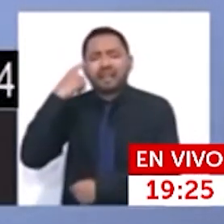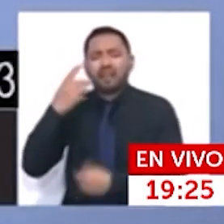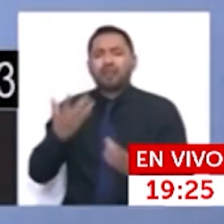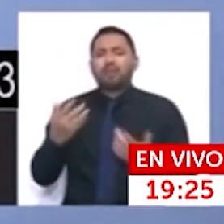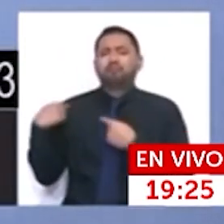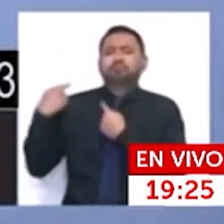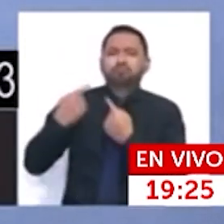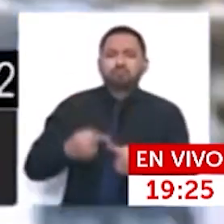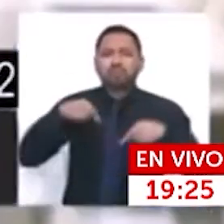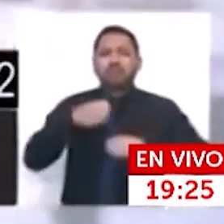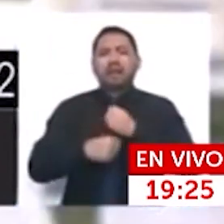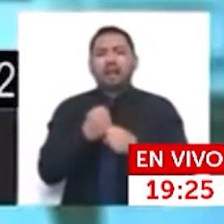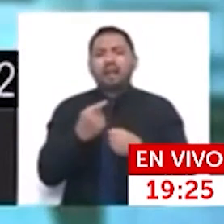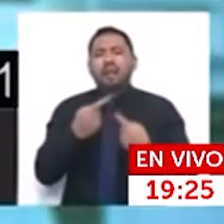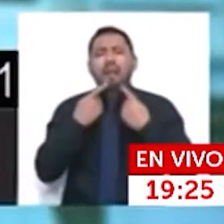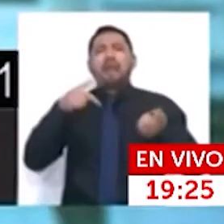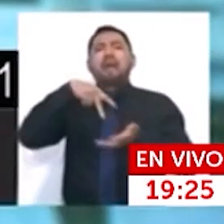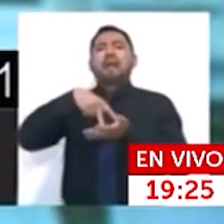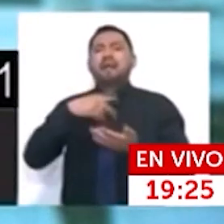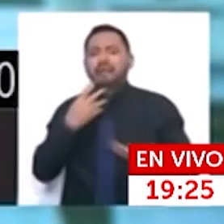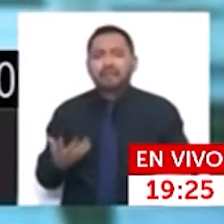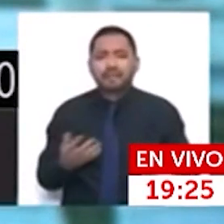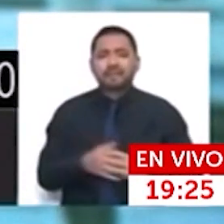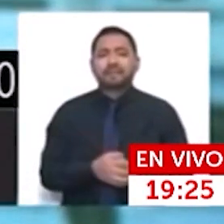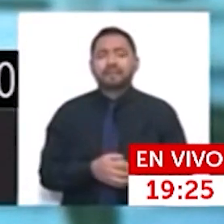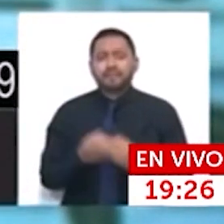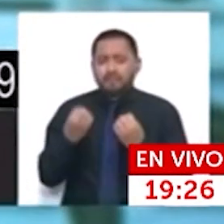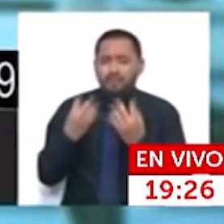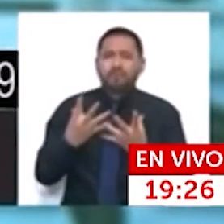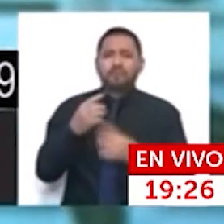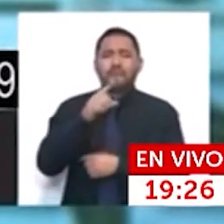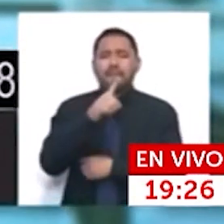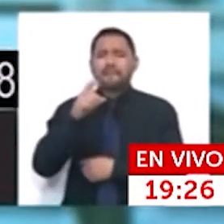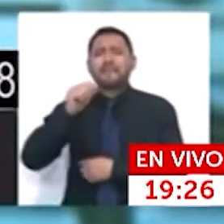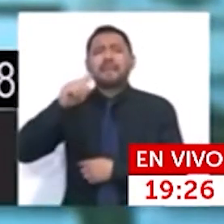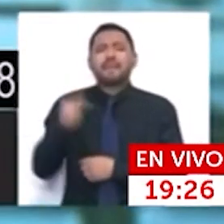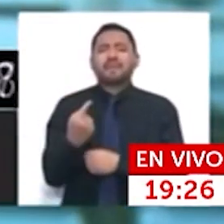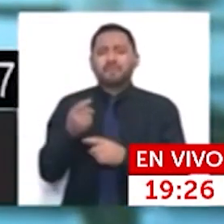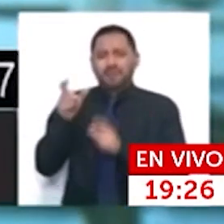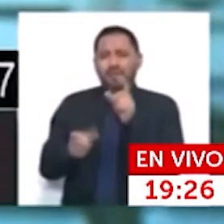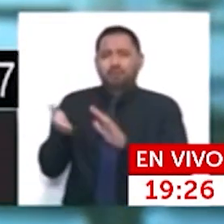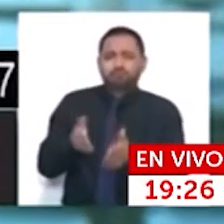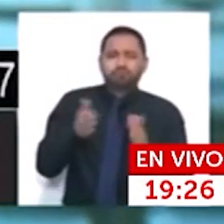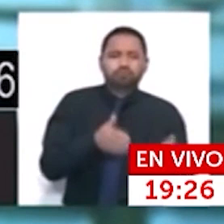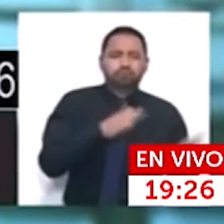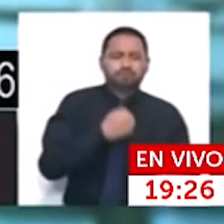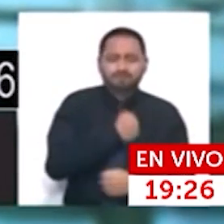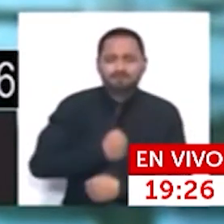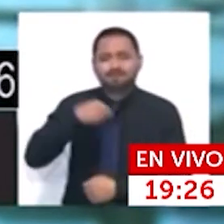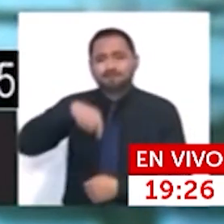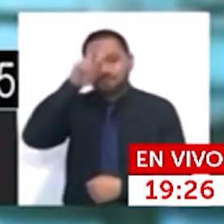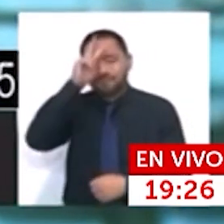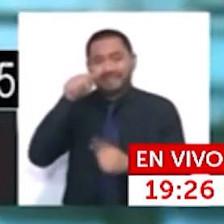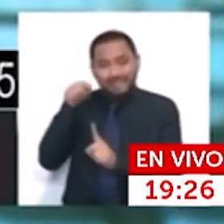más de 120 mil personas fallecidas sentadas en el país eso tenemos que no solamente